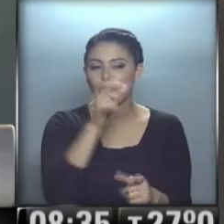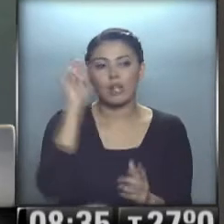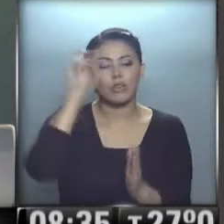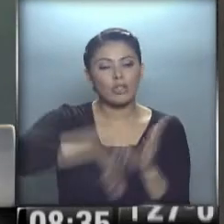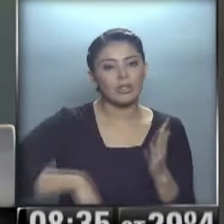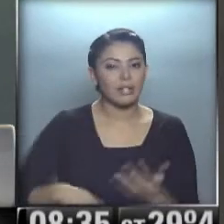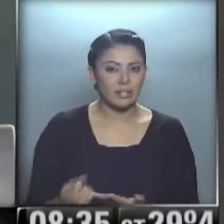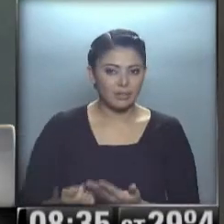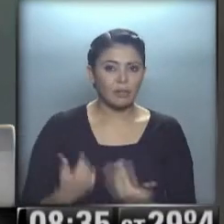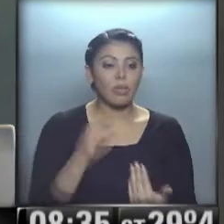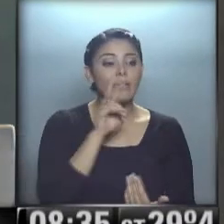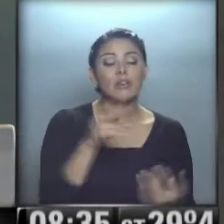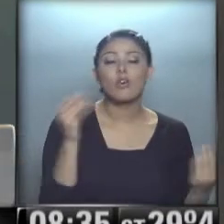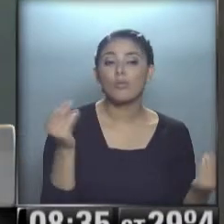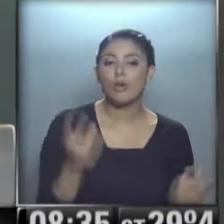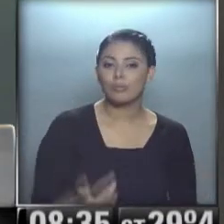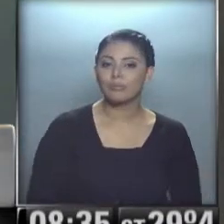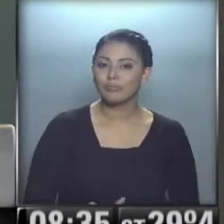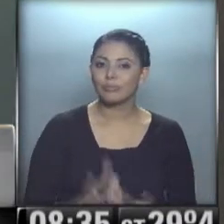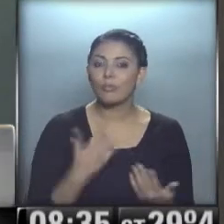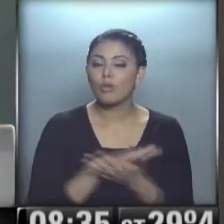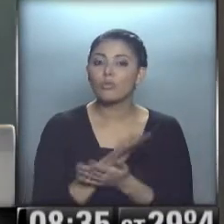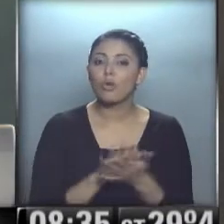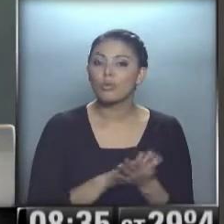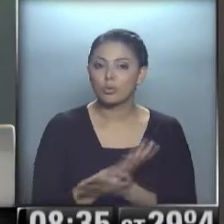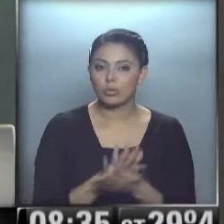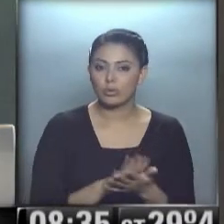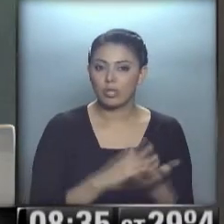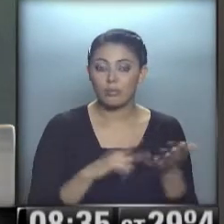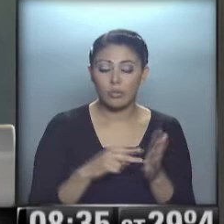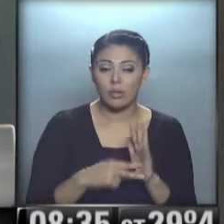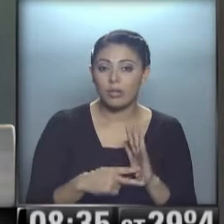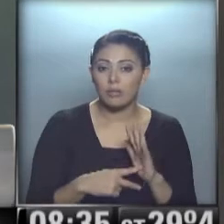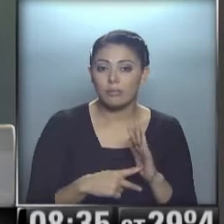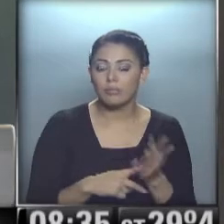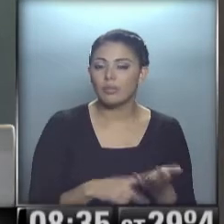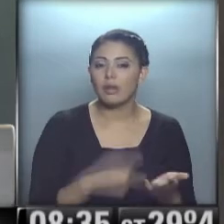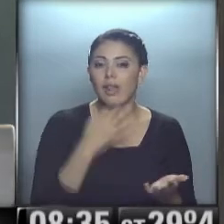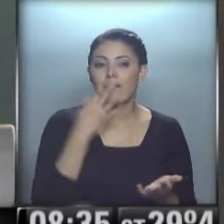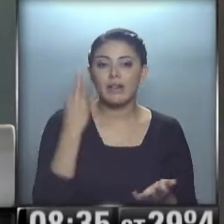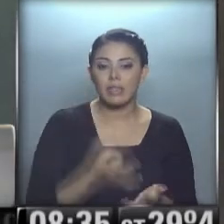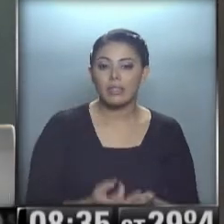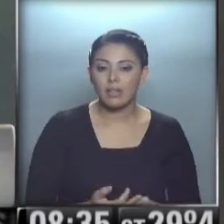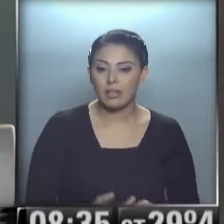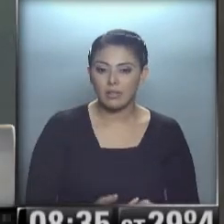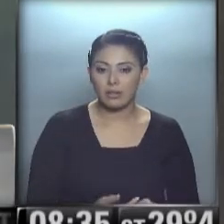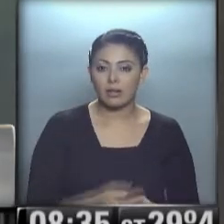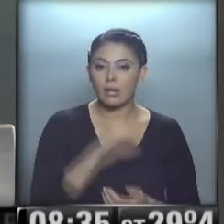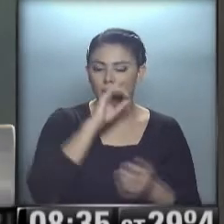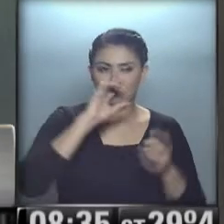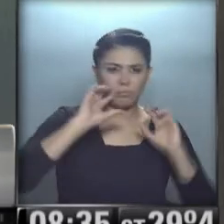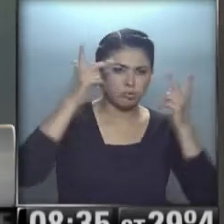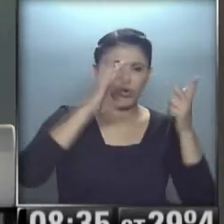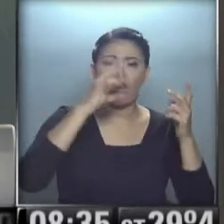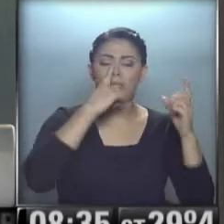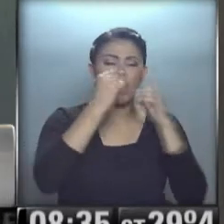para observar cómo resuelven estos tipos de inconvenientes. La verdad es que la indignación o la